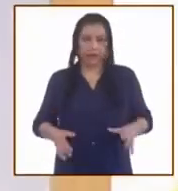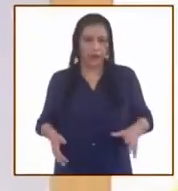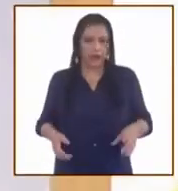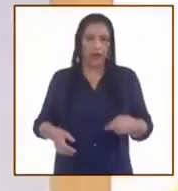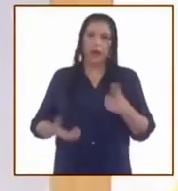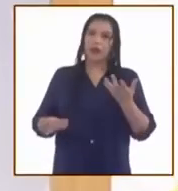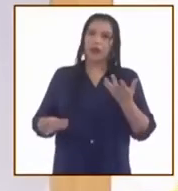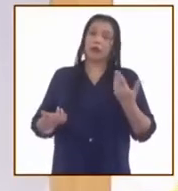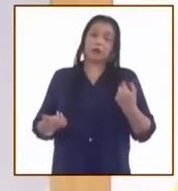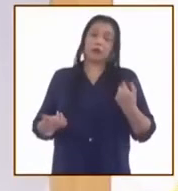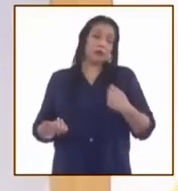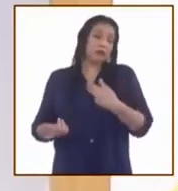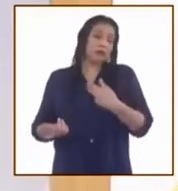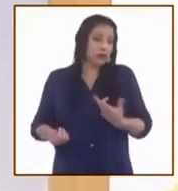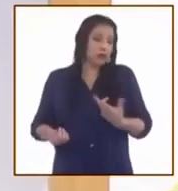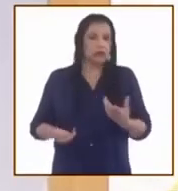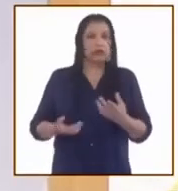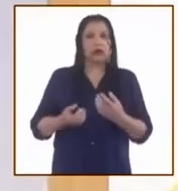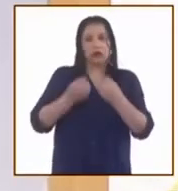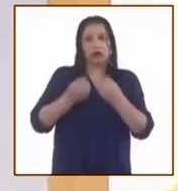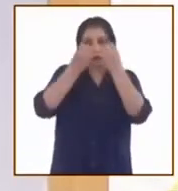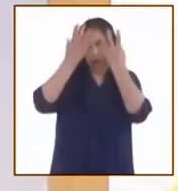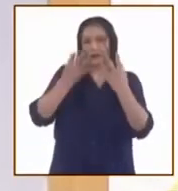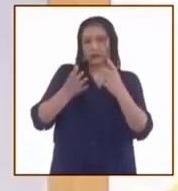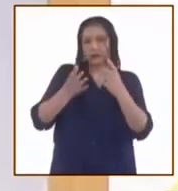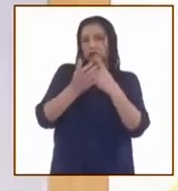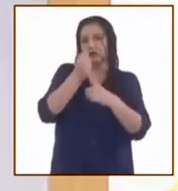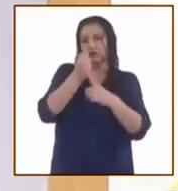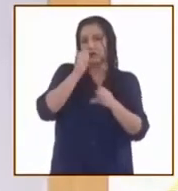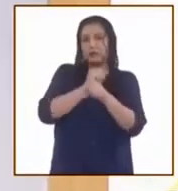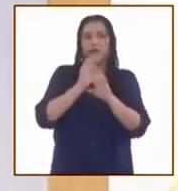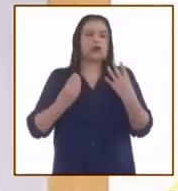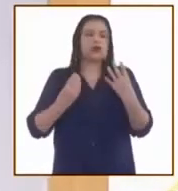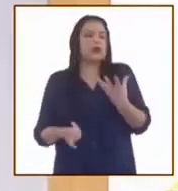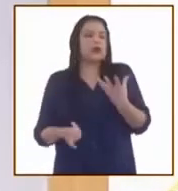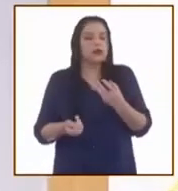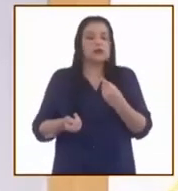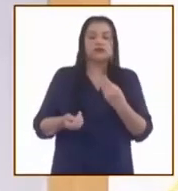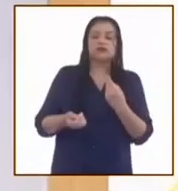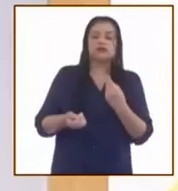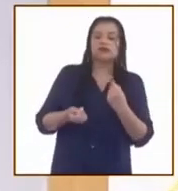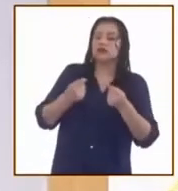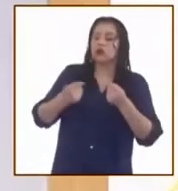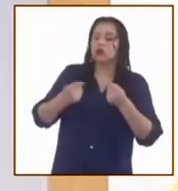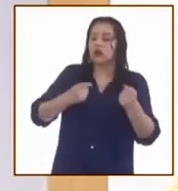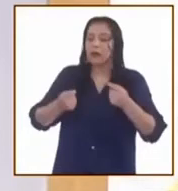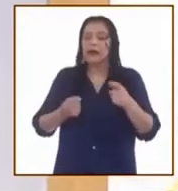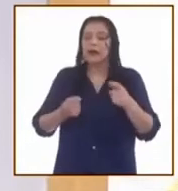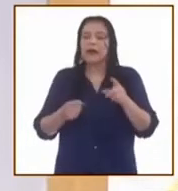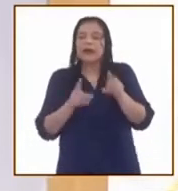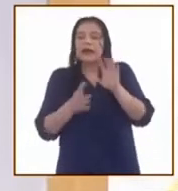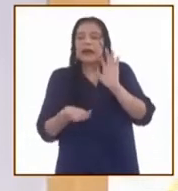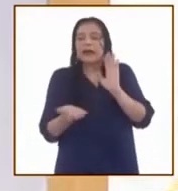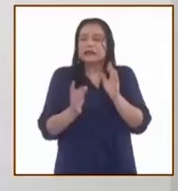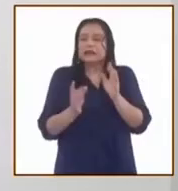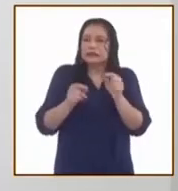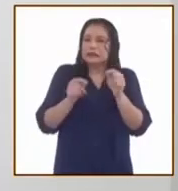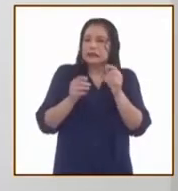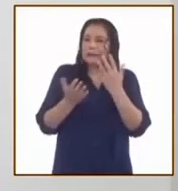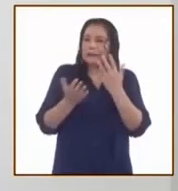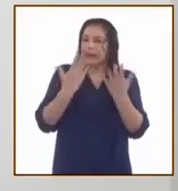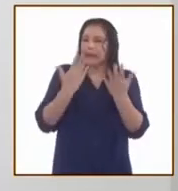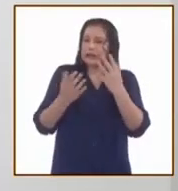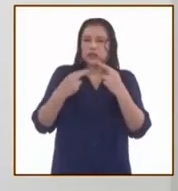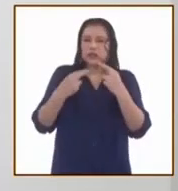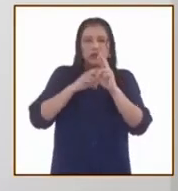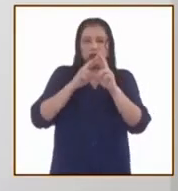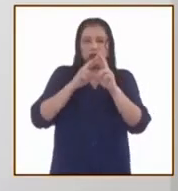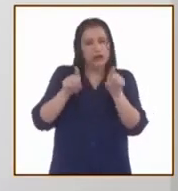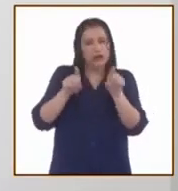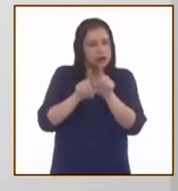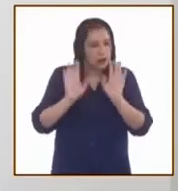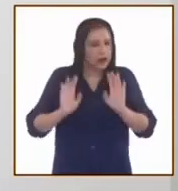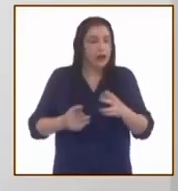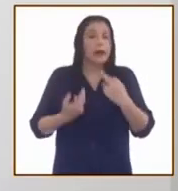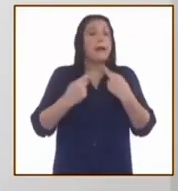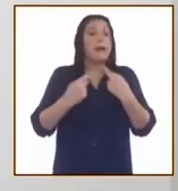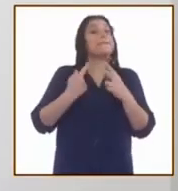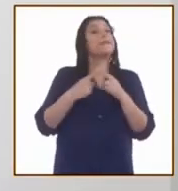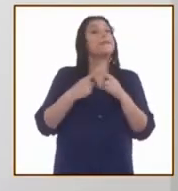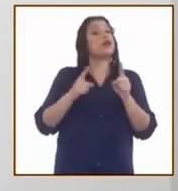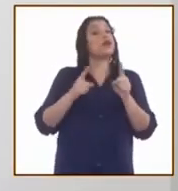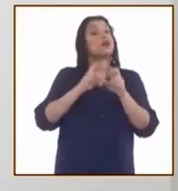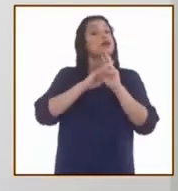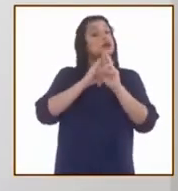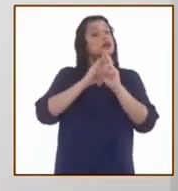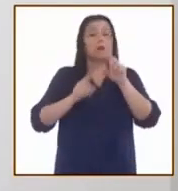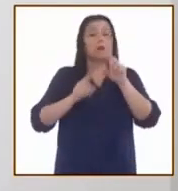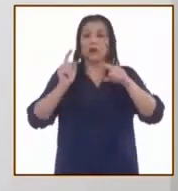En nuestro caso, los datos son confiables, porque al realizar mediciones repetidas se obtienen casi los mismos resultados. Así es, pero los resultados